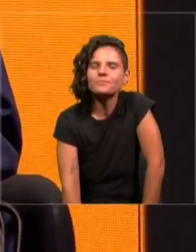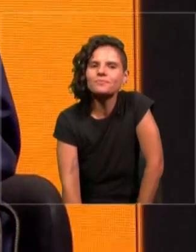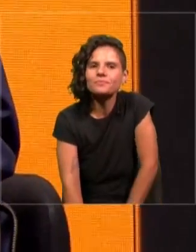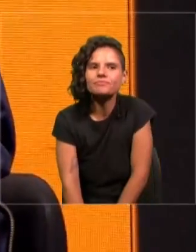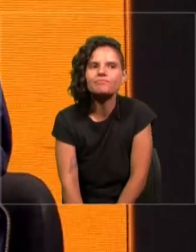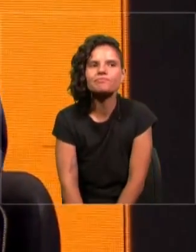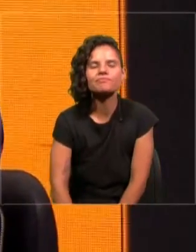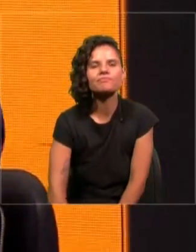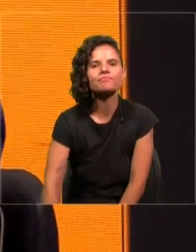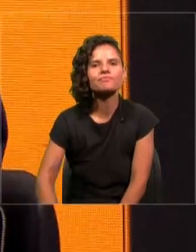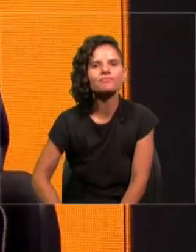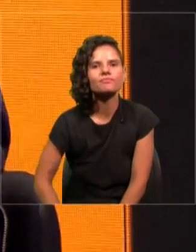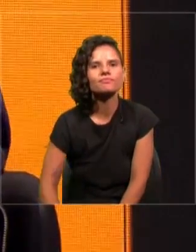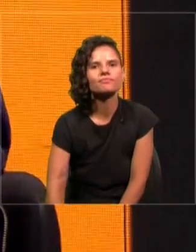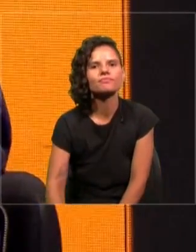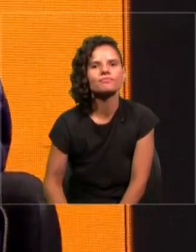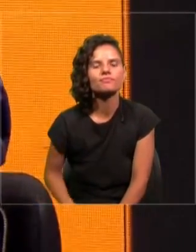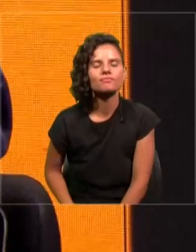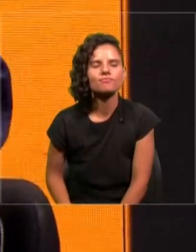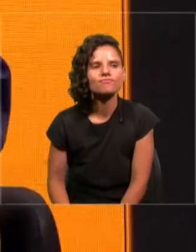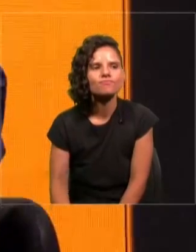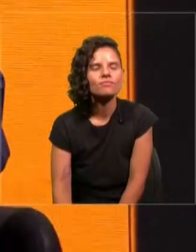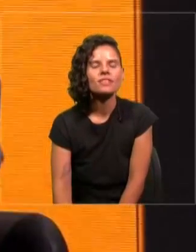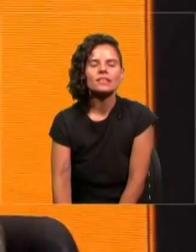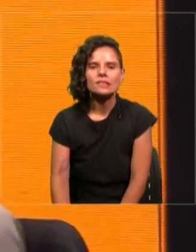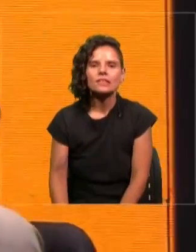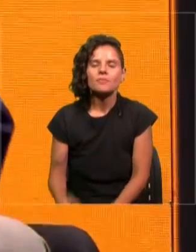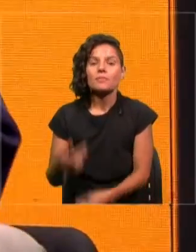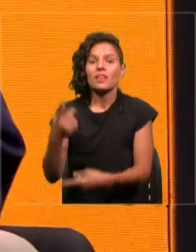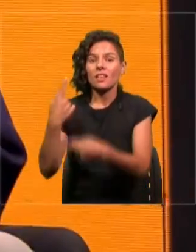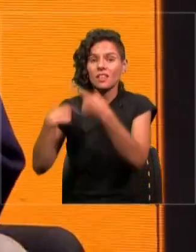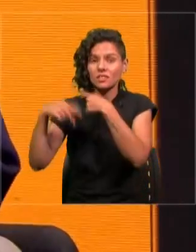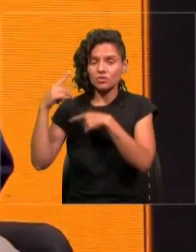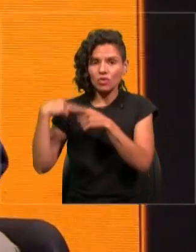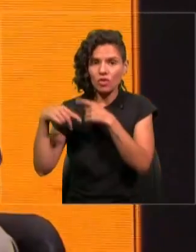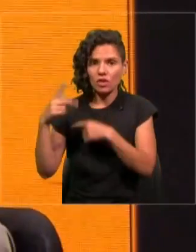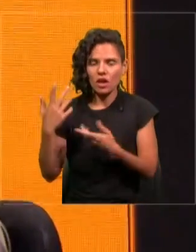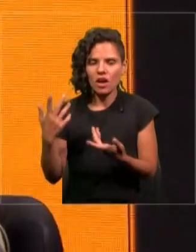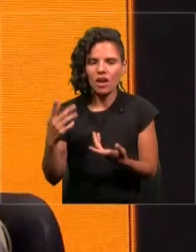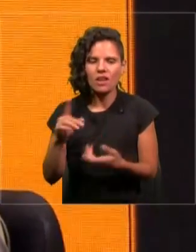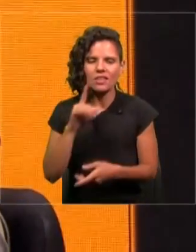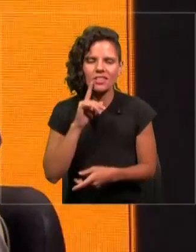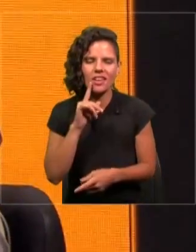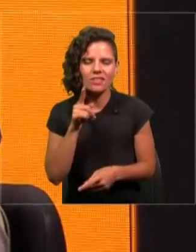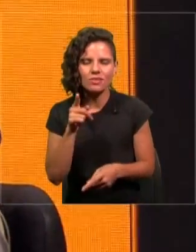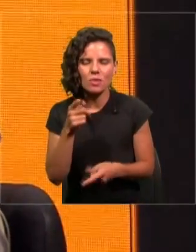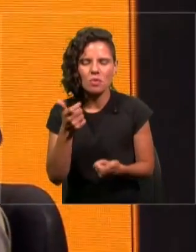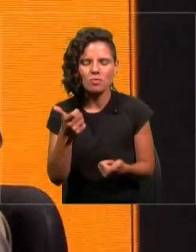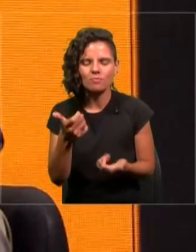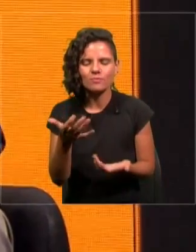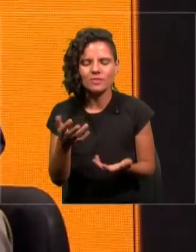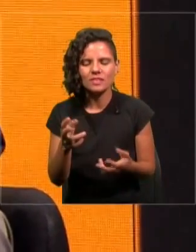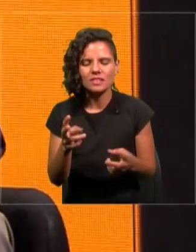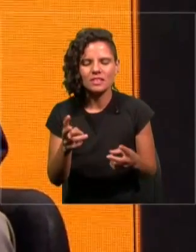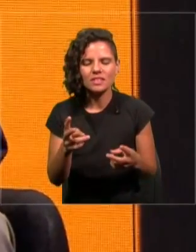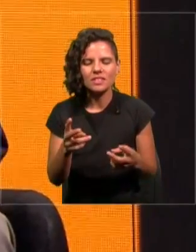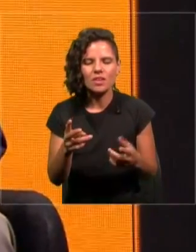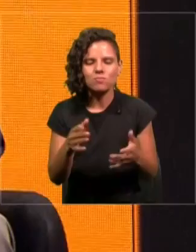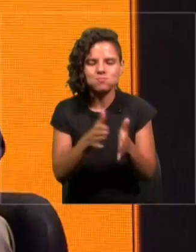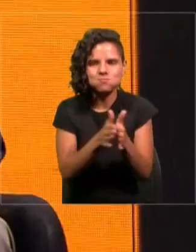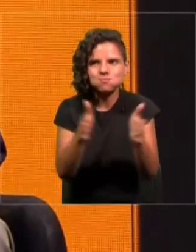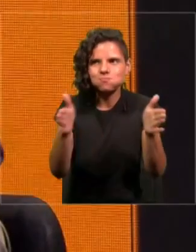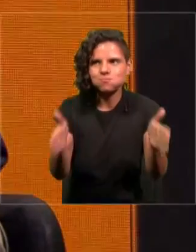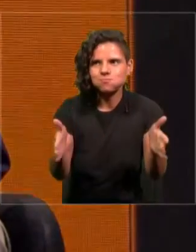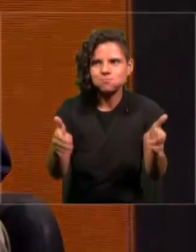La historia tiene el defecto profesional, podríamos decir, de que todo debe reducirse